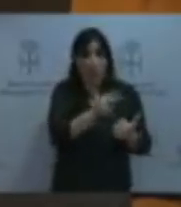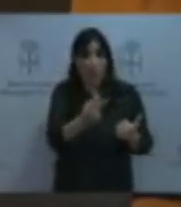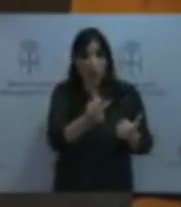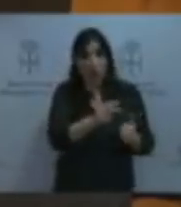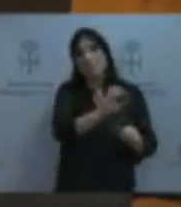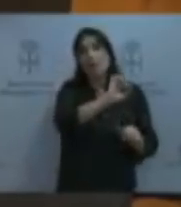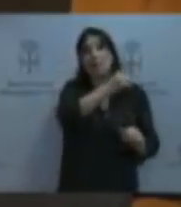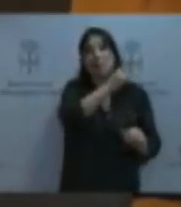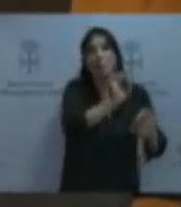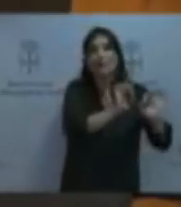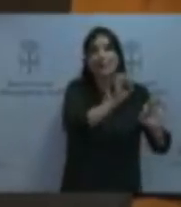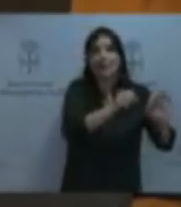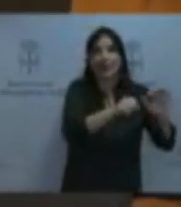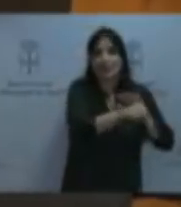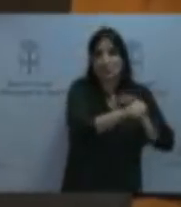tasa adicional